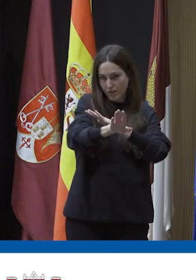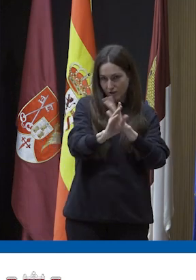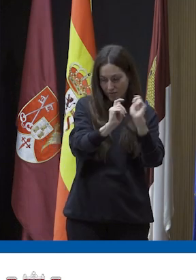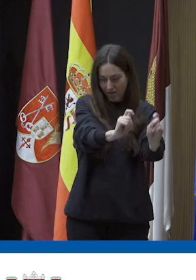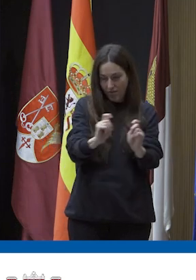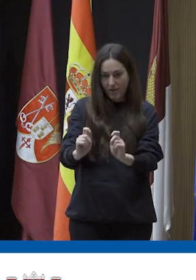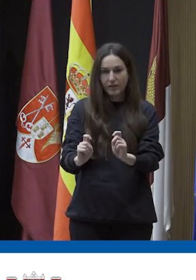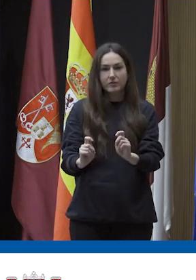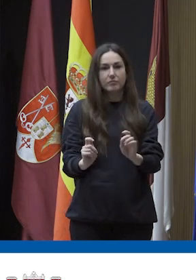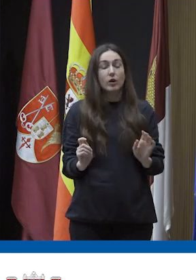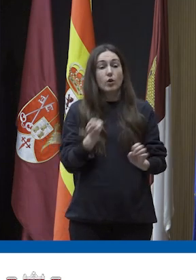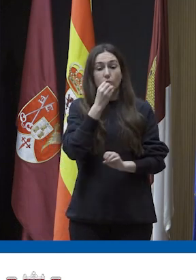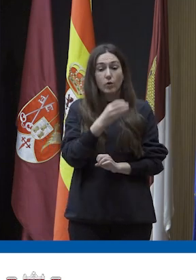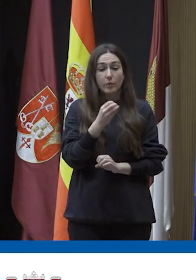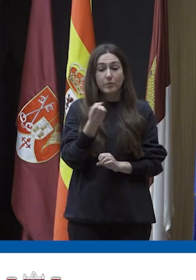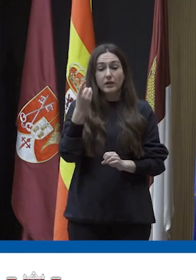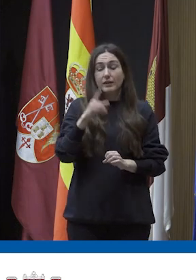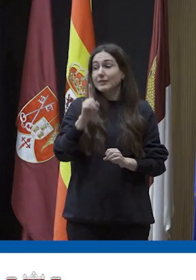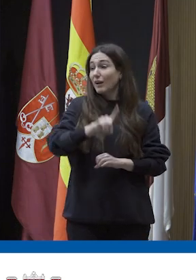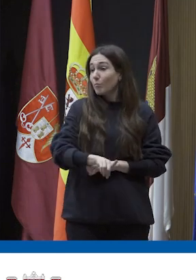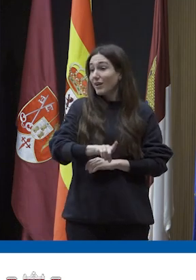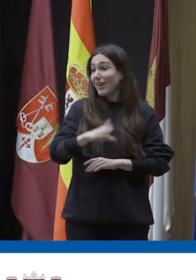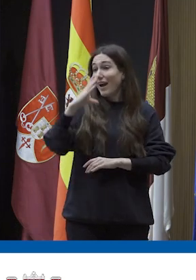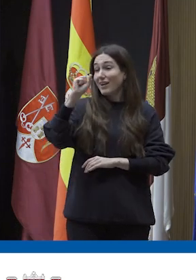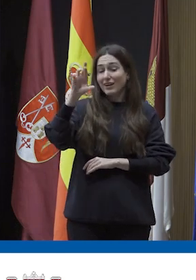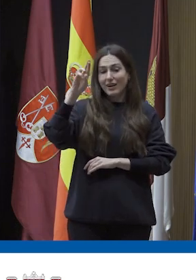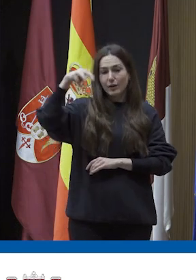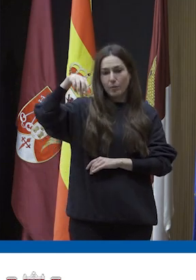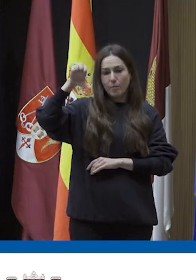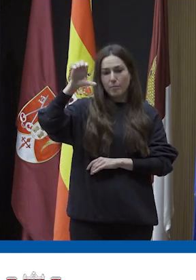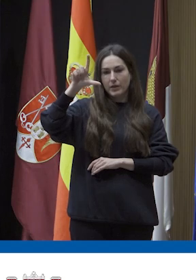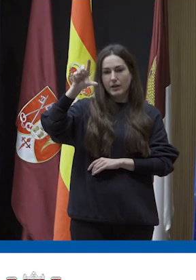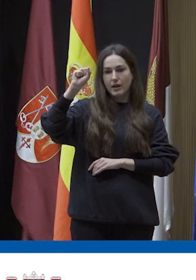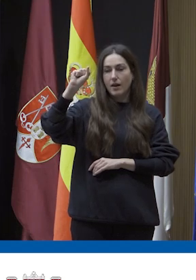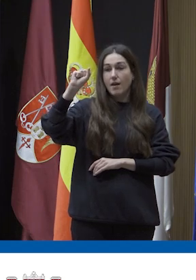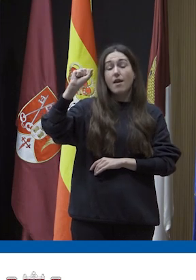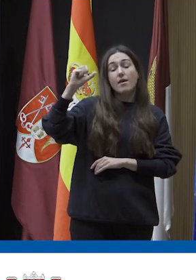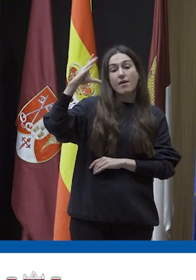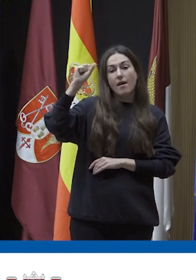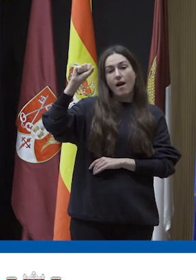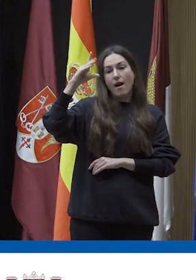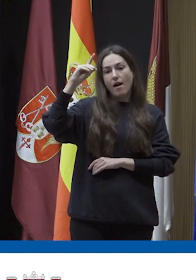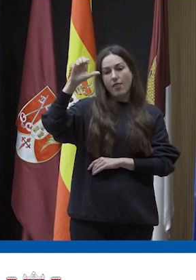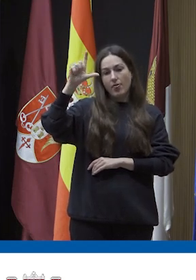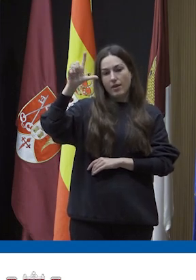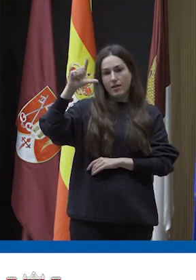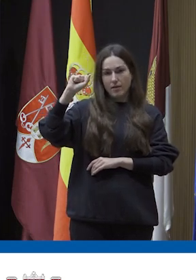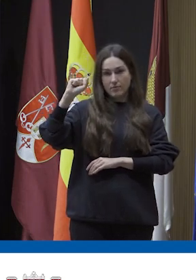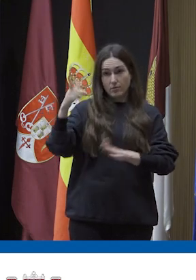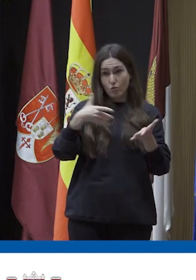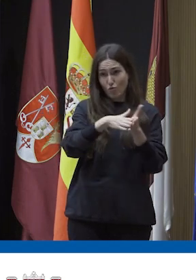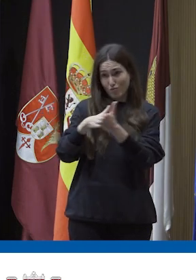Bueno, por supuesto también a Carmela y Adela, ya saben, son las compañeras que graban todas y cada una de estas